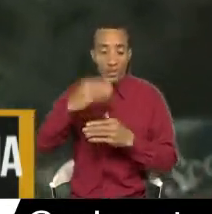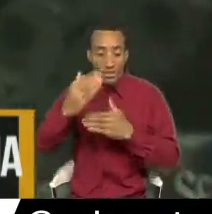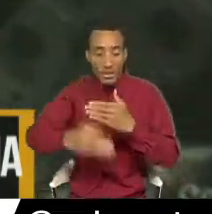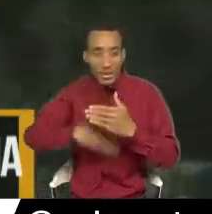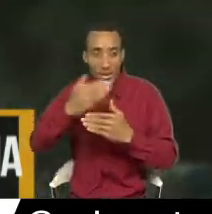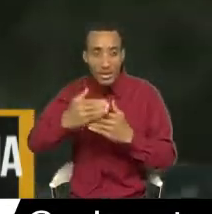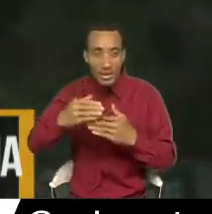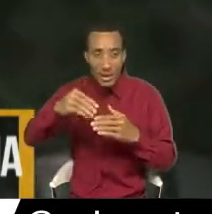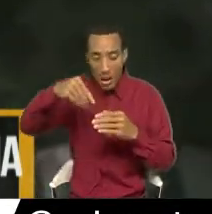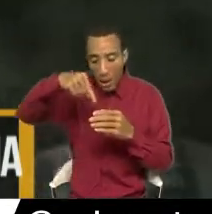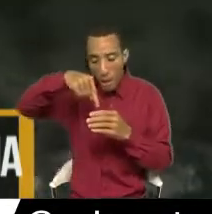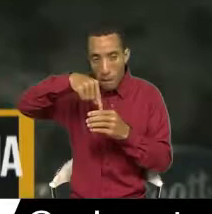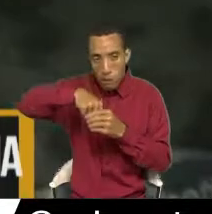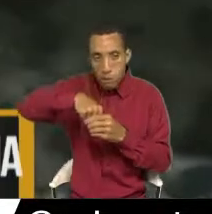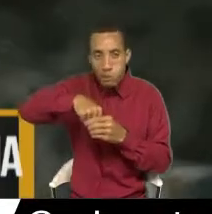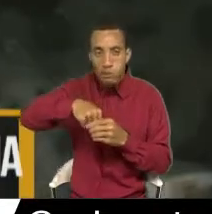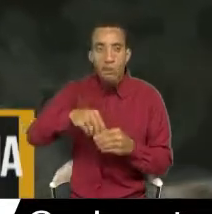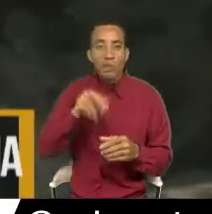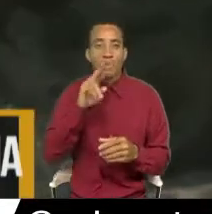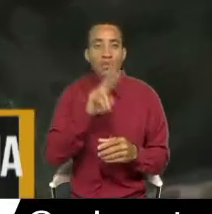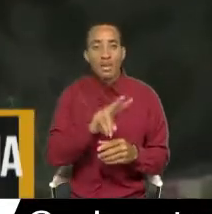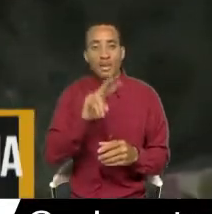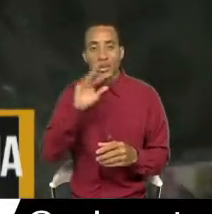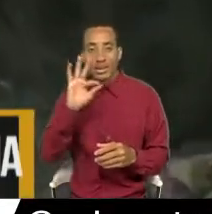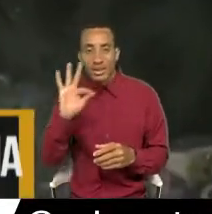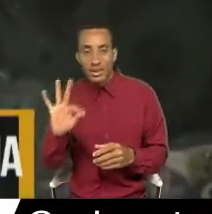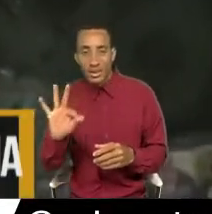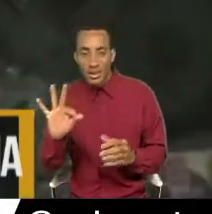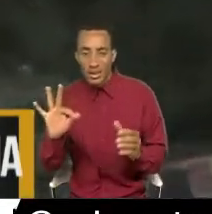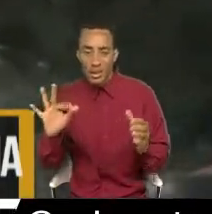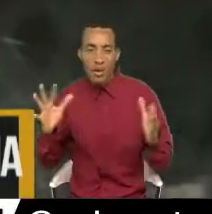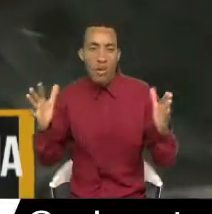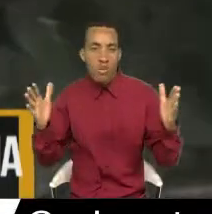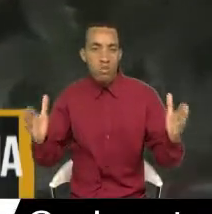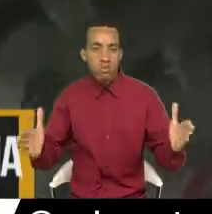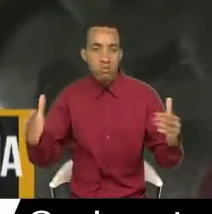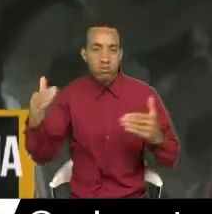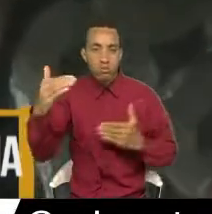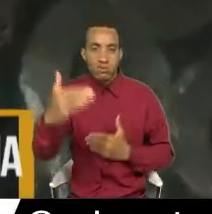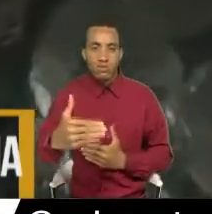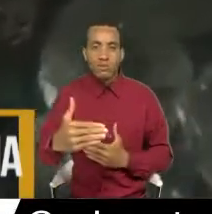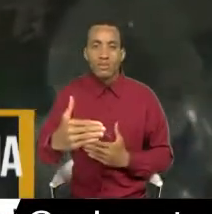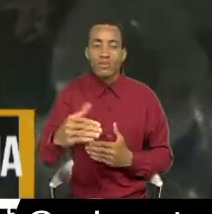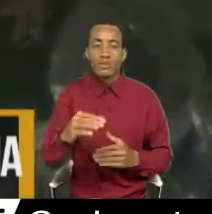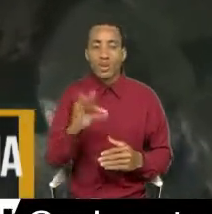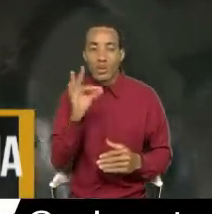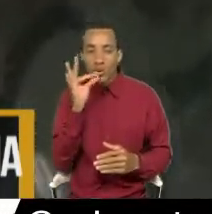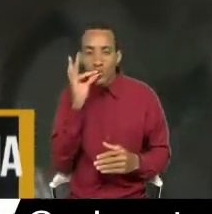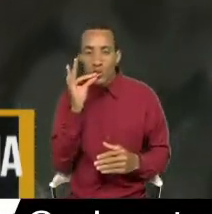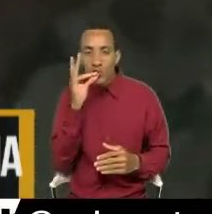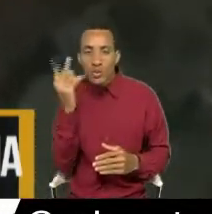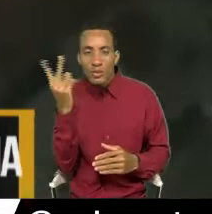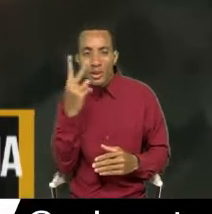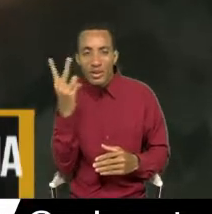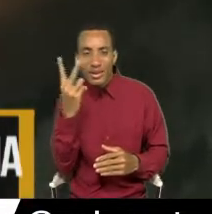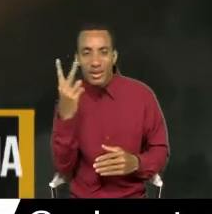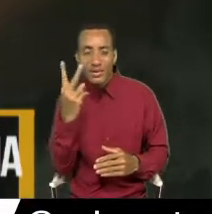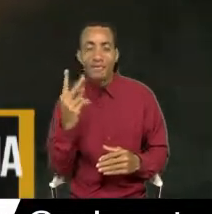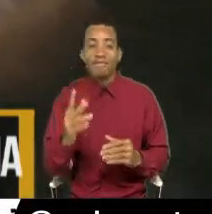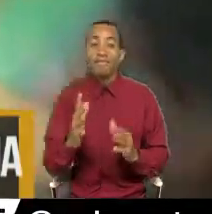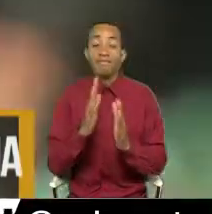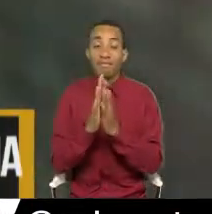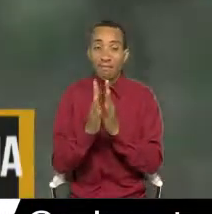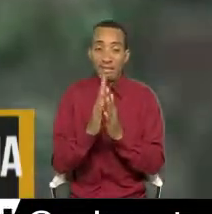centro contenía los 23 bultos de marihuana para un total de 662 kilos que pretendían